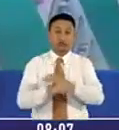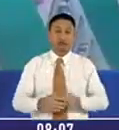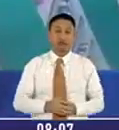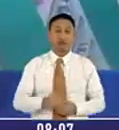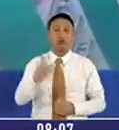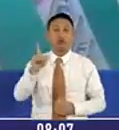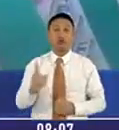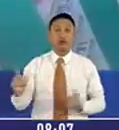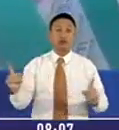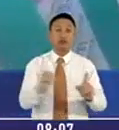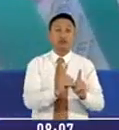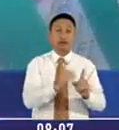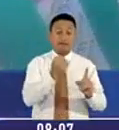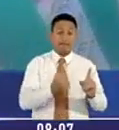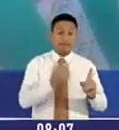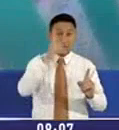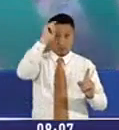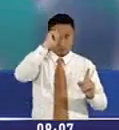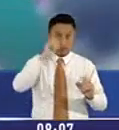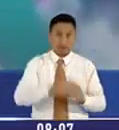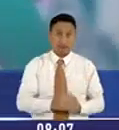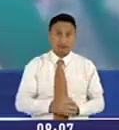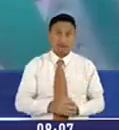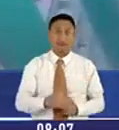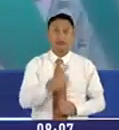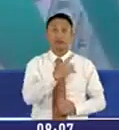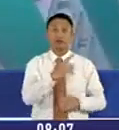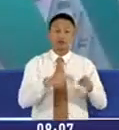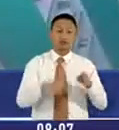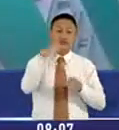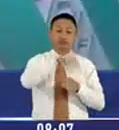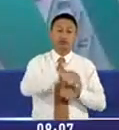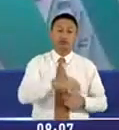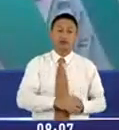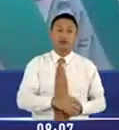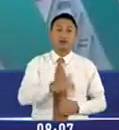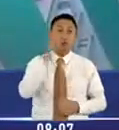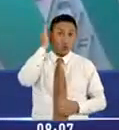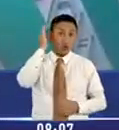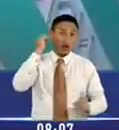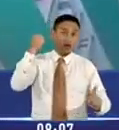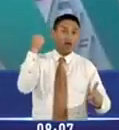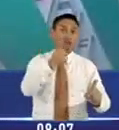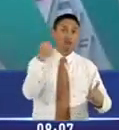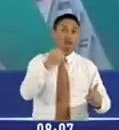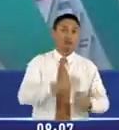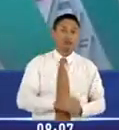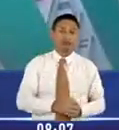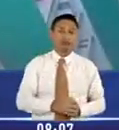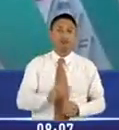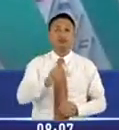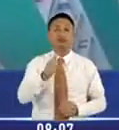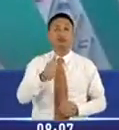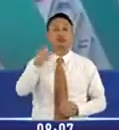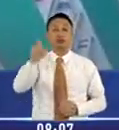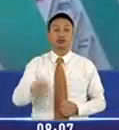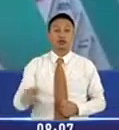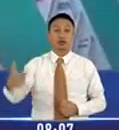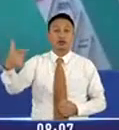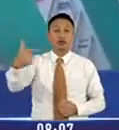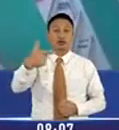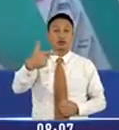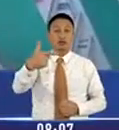de ellos, de blanco con gorra, salta a la puerta, amenaza a la trabajadora y el segundo ladrón con un arma de fuego